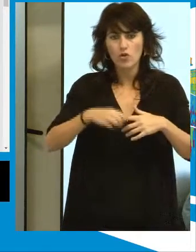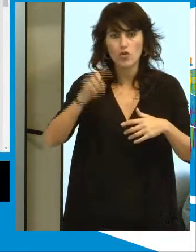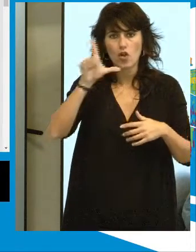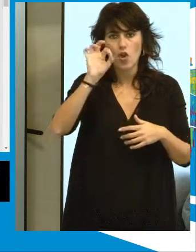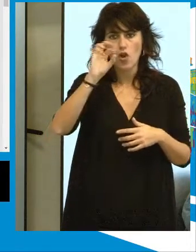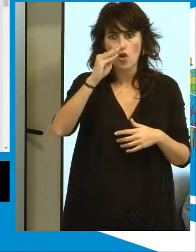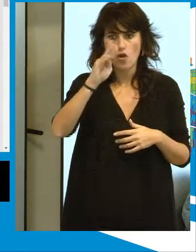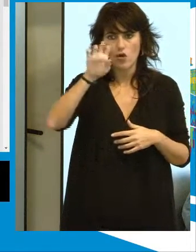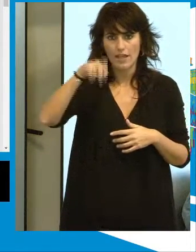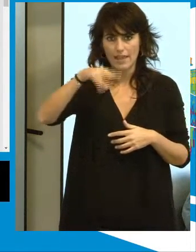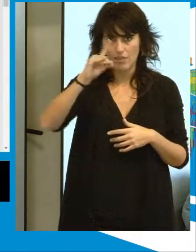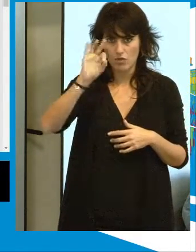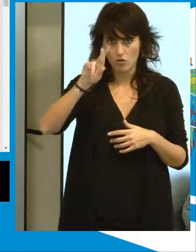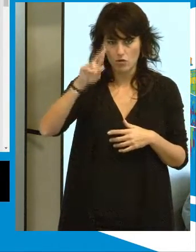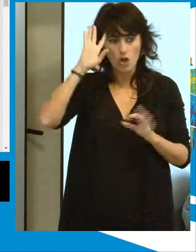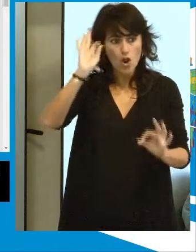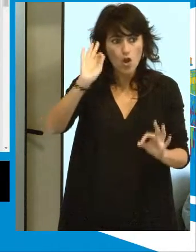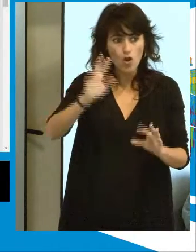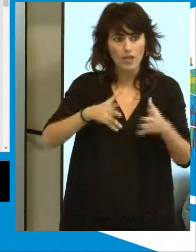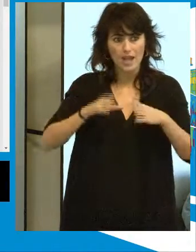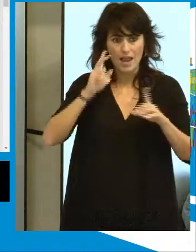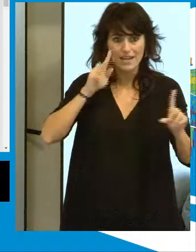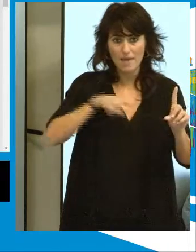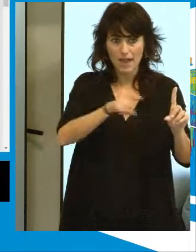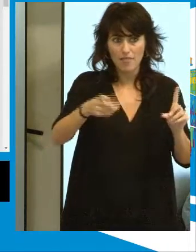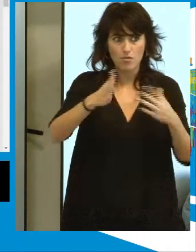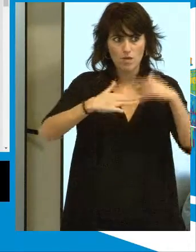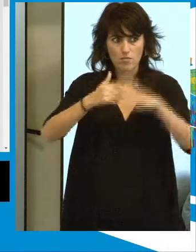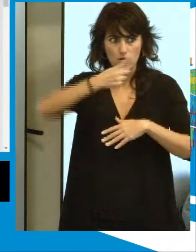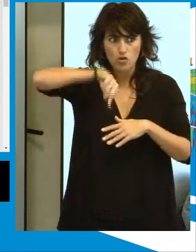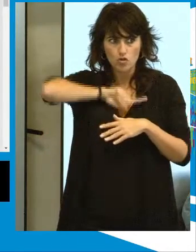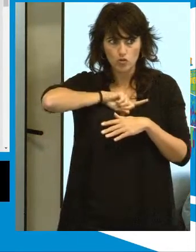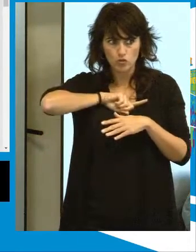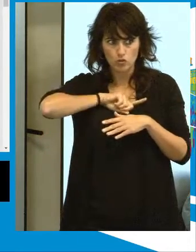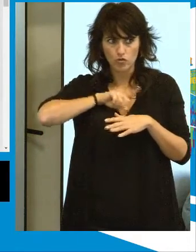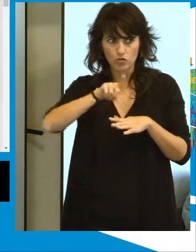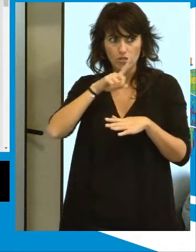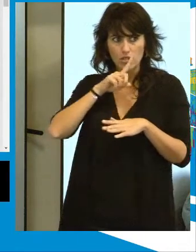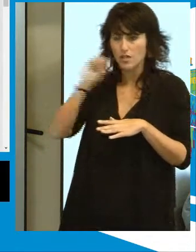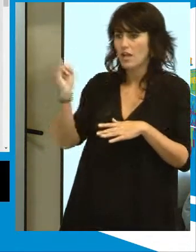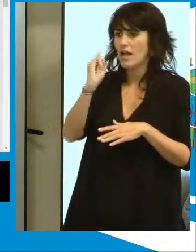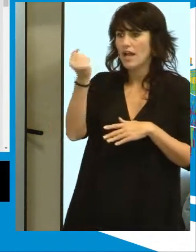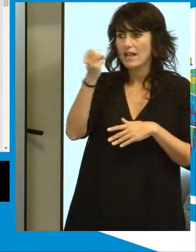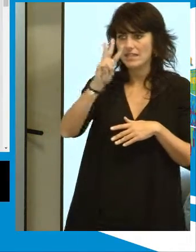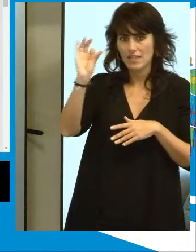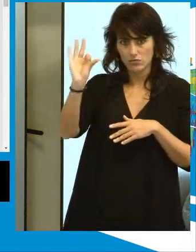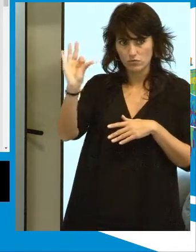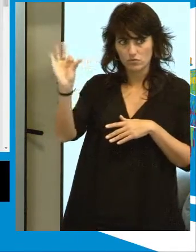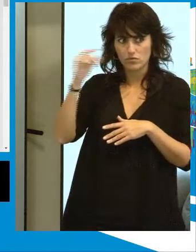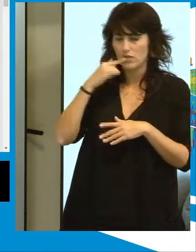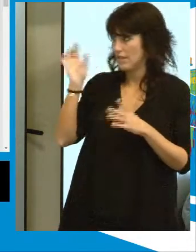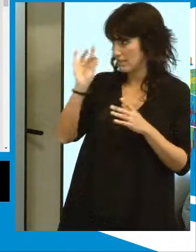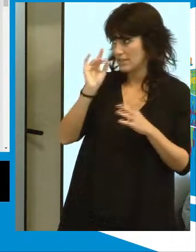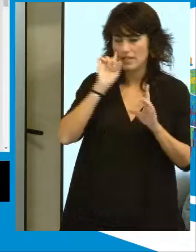Loquendo, y luego la lógica de navegación la hemos desarrollado nosotros, ¿no? Con esa capa semántica. Loquendo es JAWS. Sí, claro.